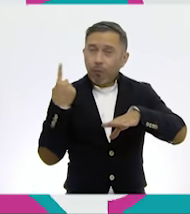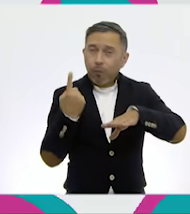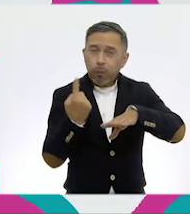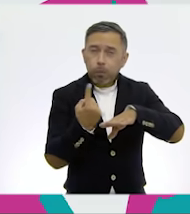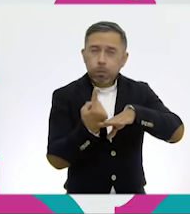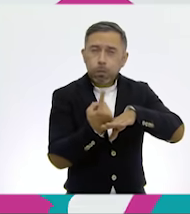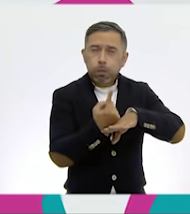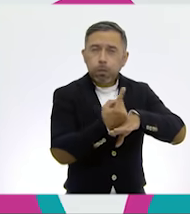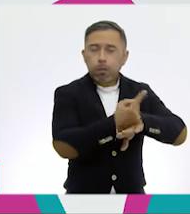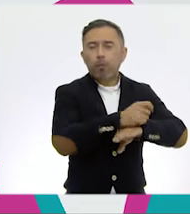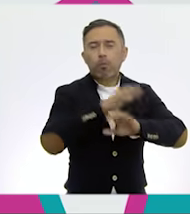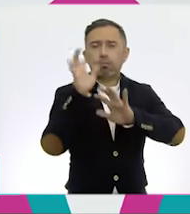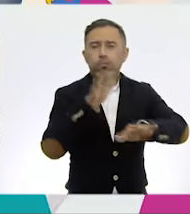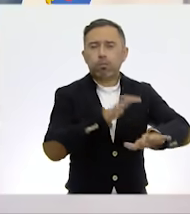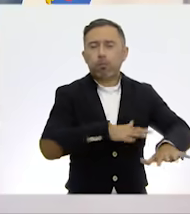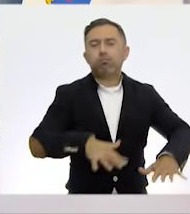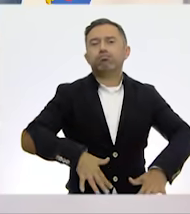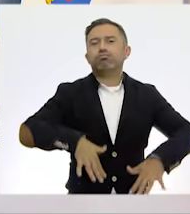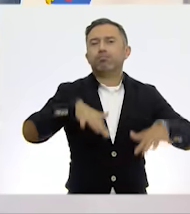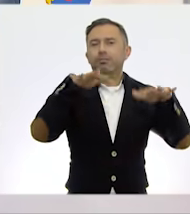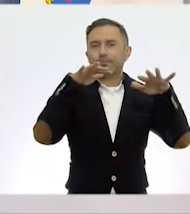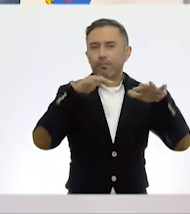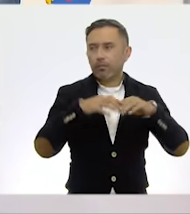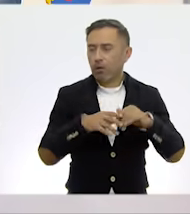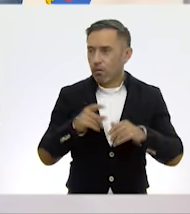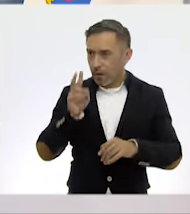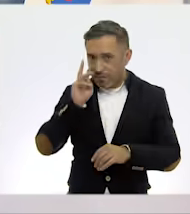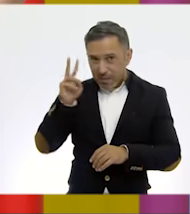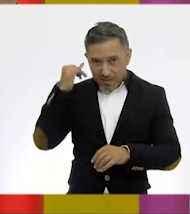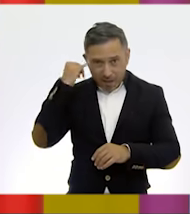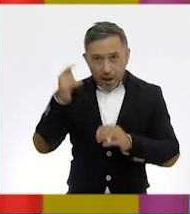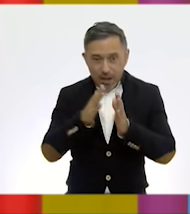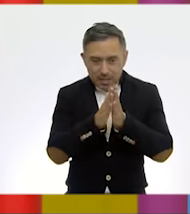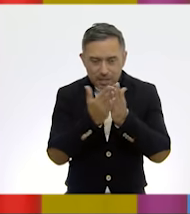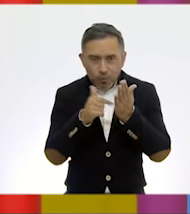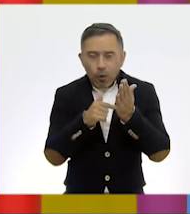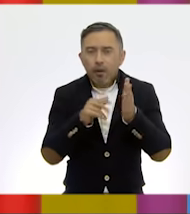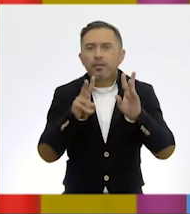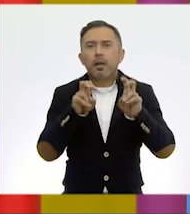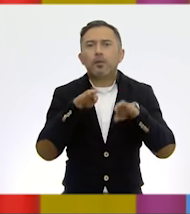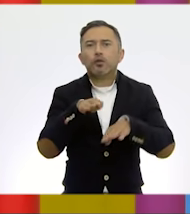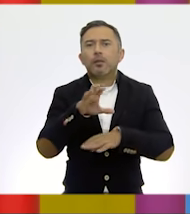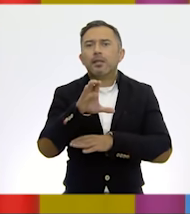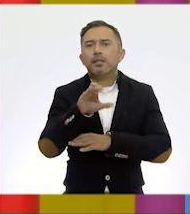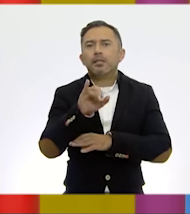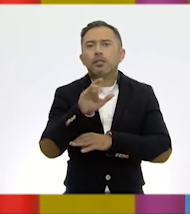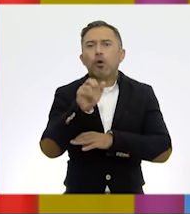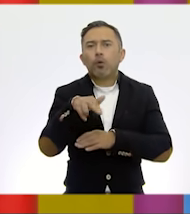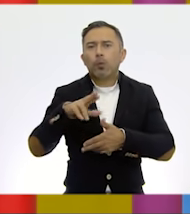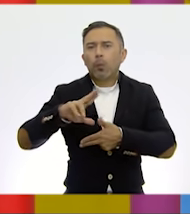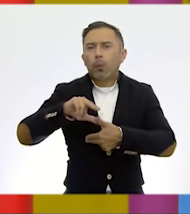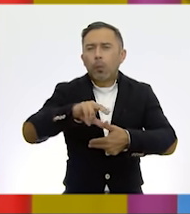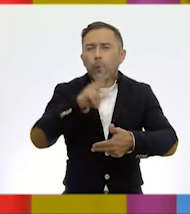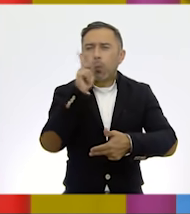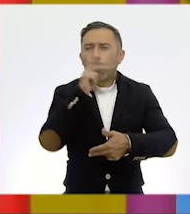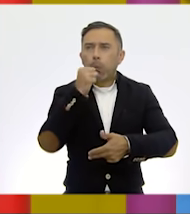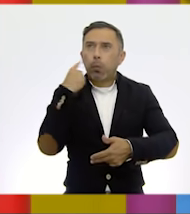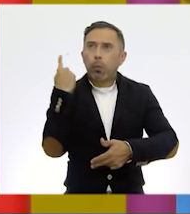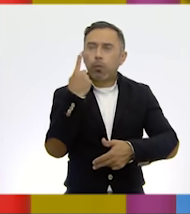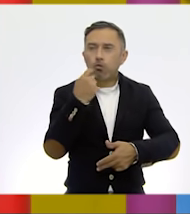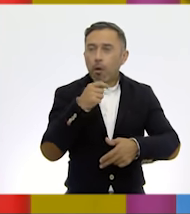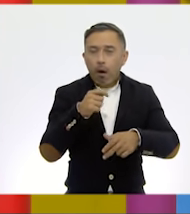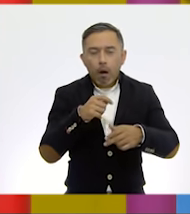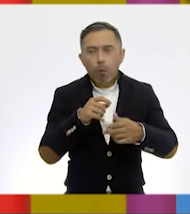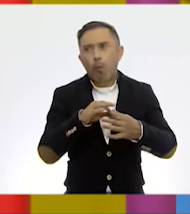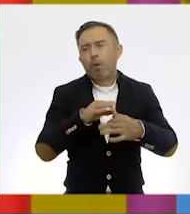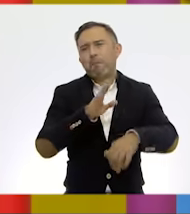un libro que te hablara de ciclones, ¿cómo será la información? No, debe ser muchísimo más extensa y te explican cómo se origina, que